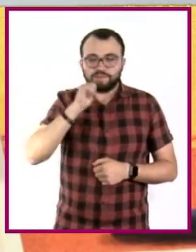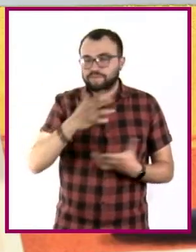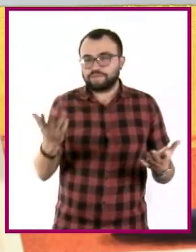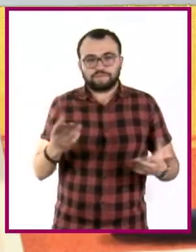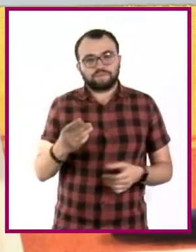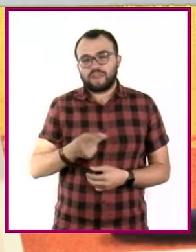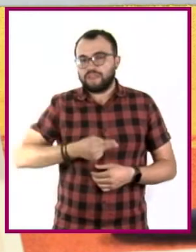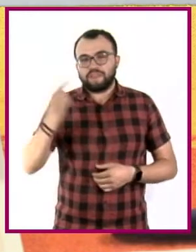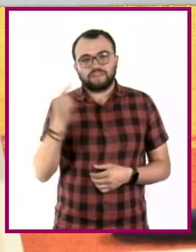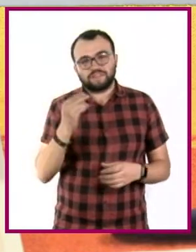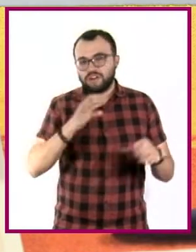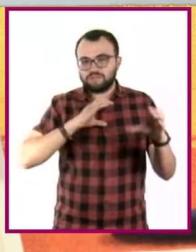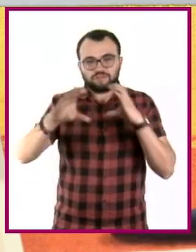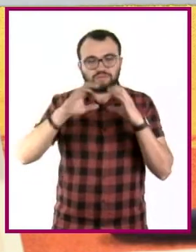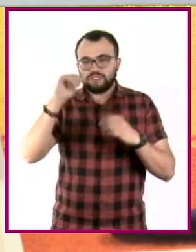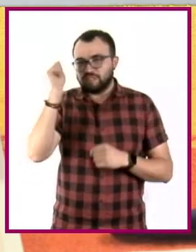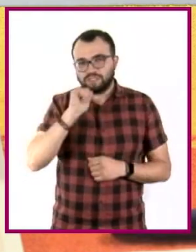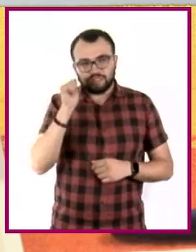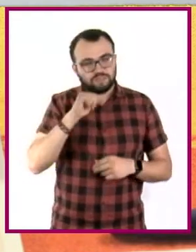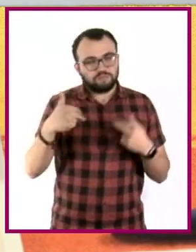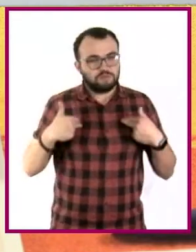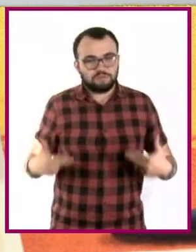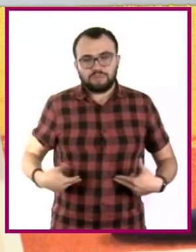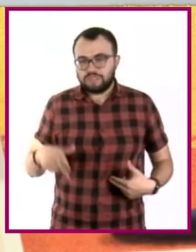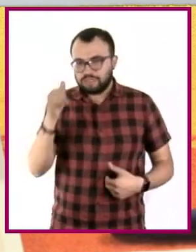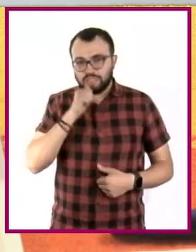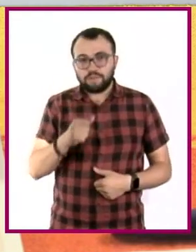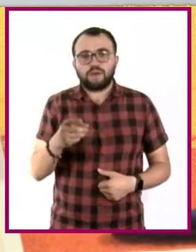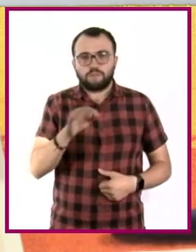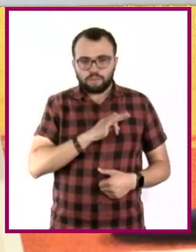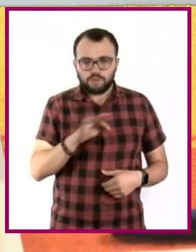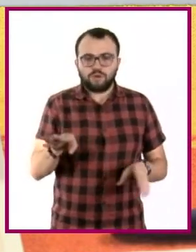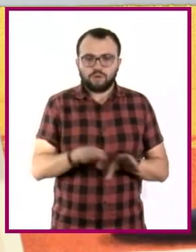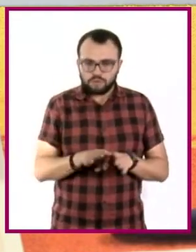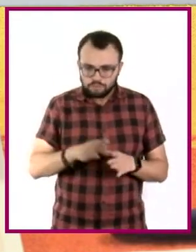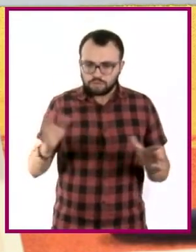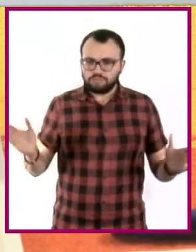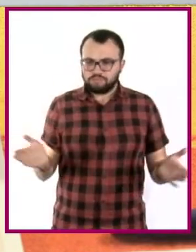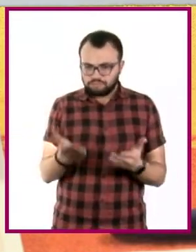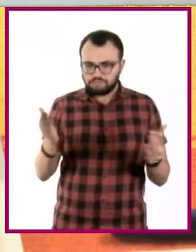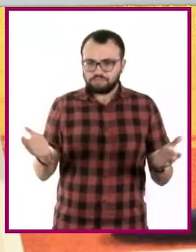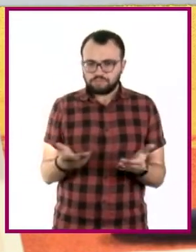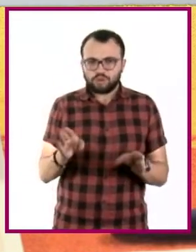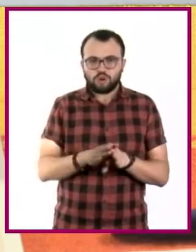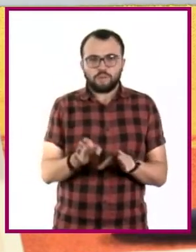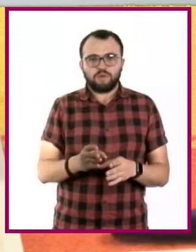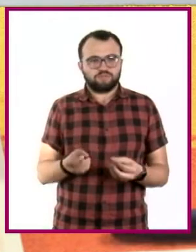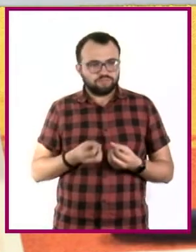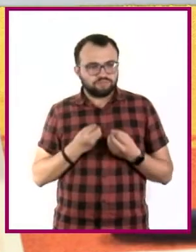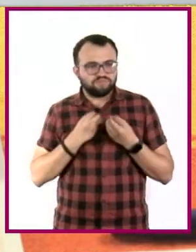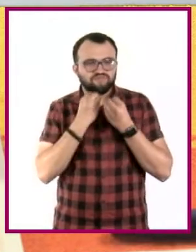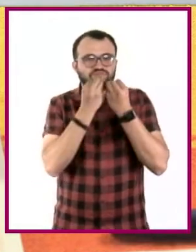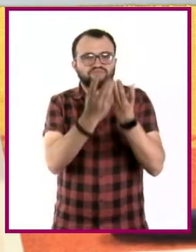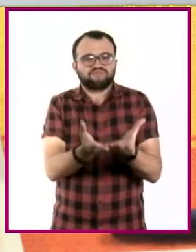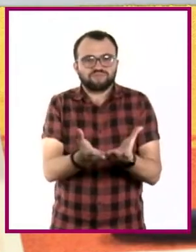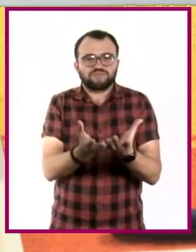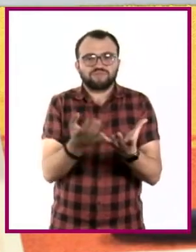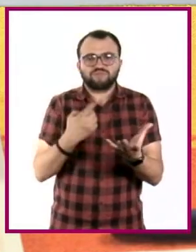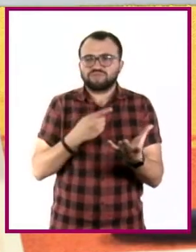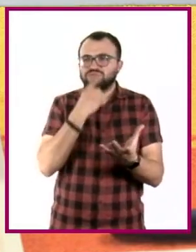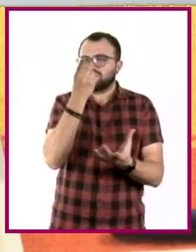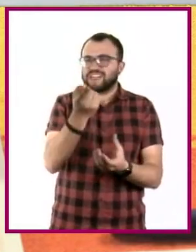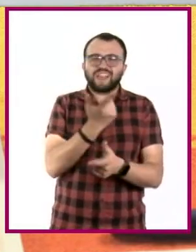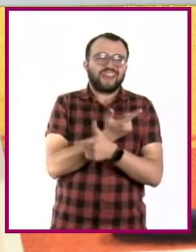comunicación, somos seres que tenemos la capacidad de expresarnos, de trabajar en lo racional y